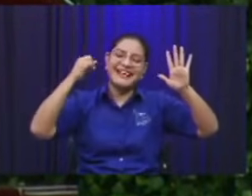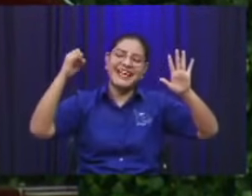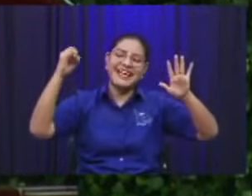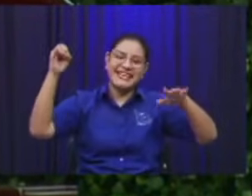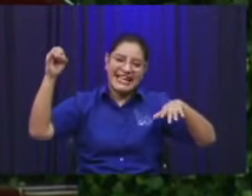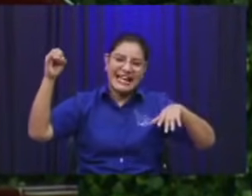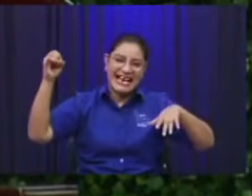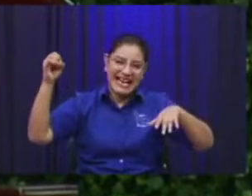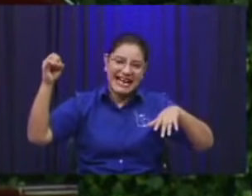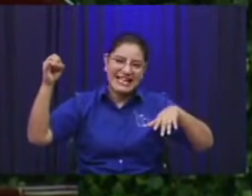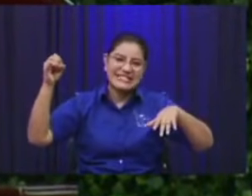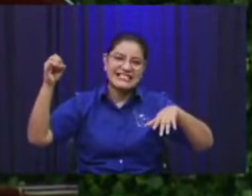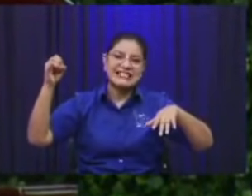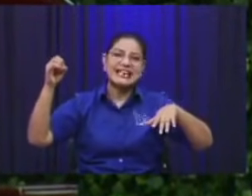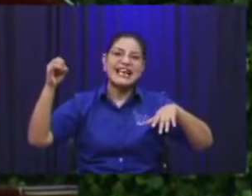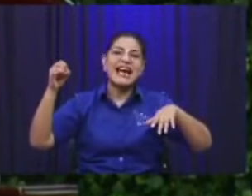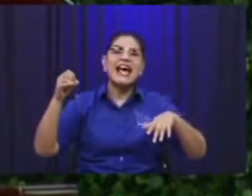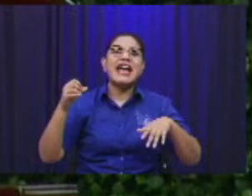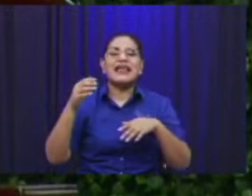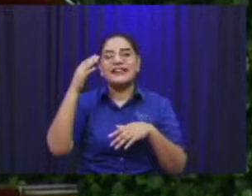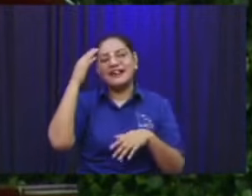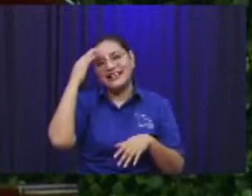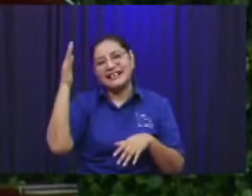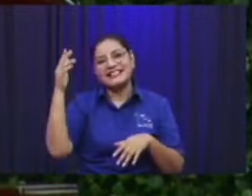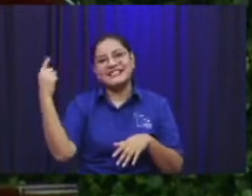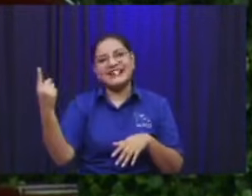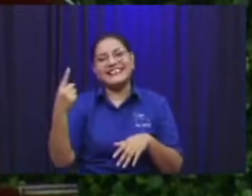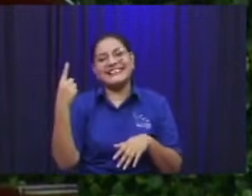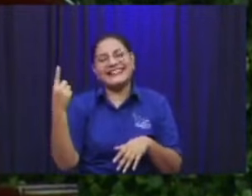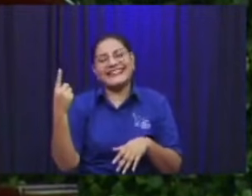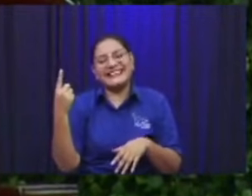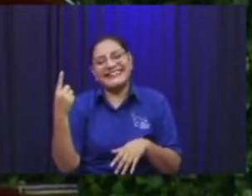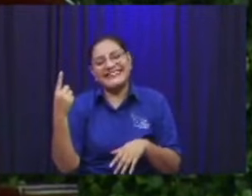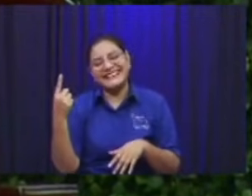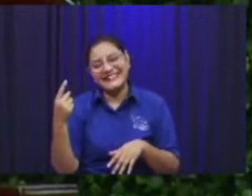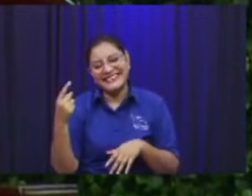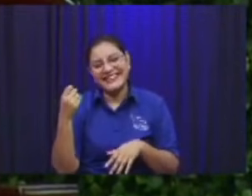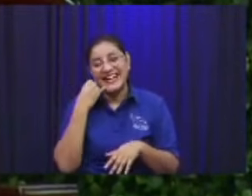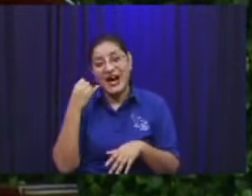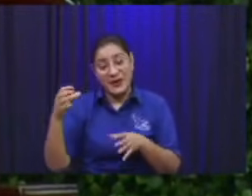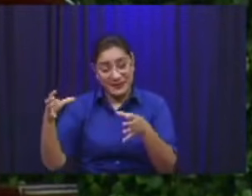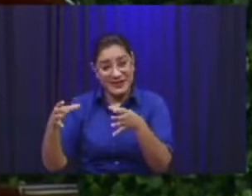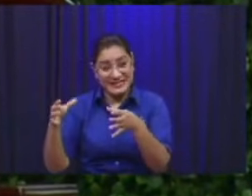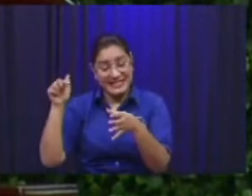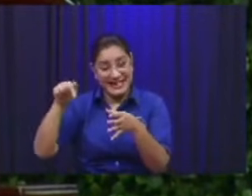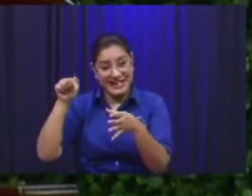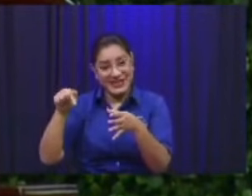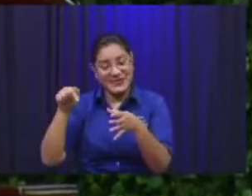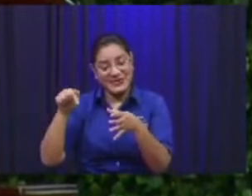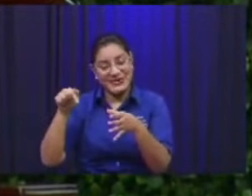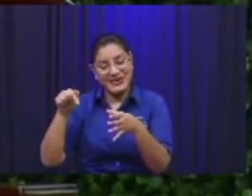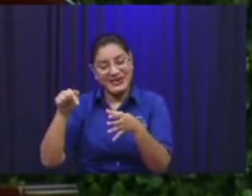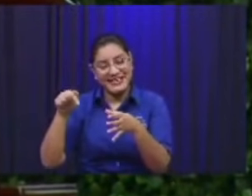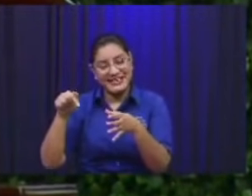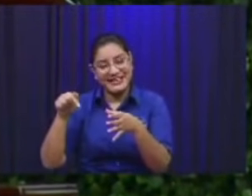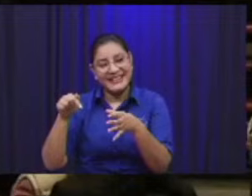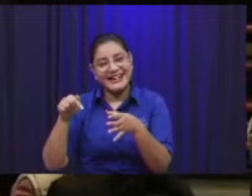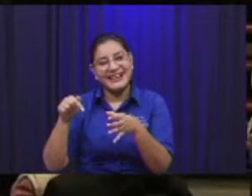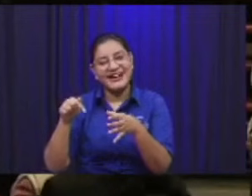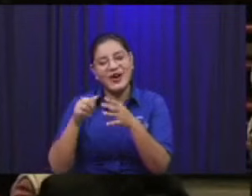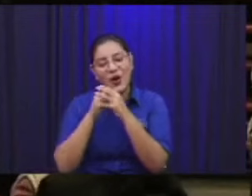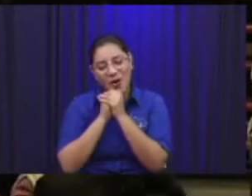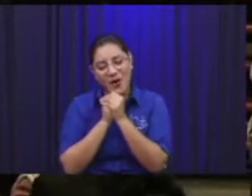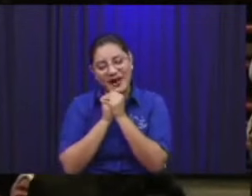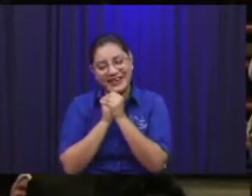father efe el padre nuestro en inglés entonces no podré en español